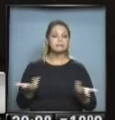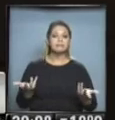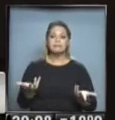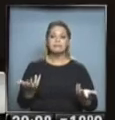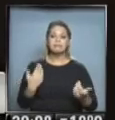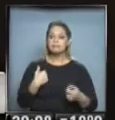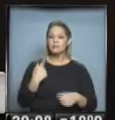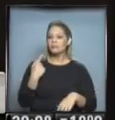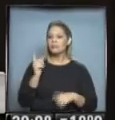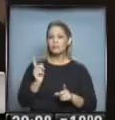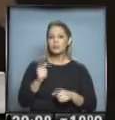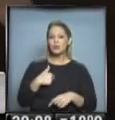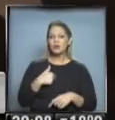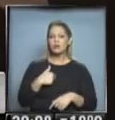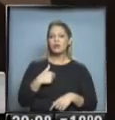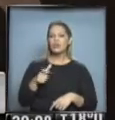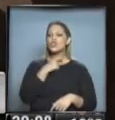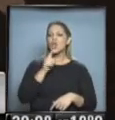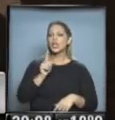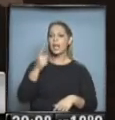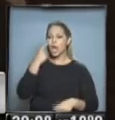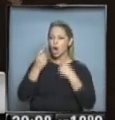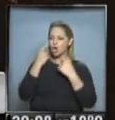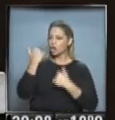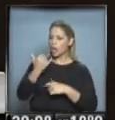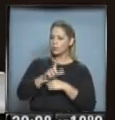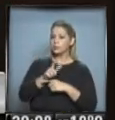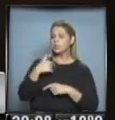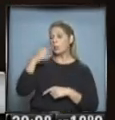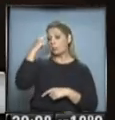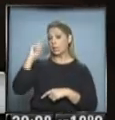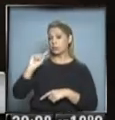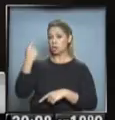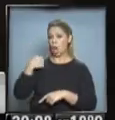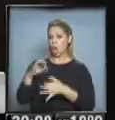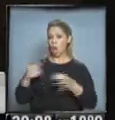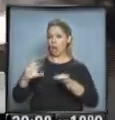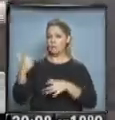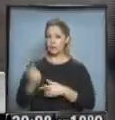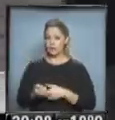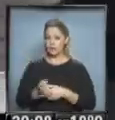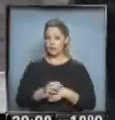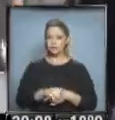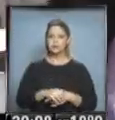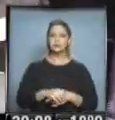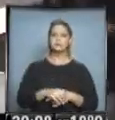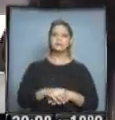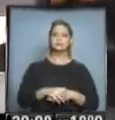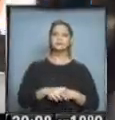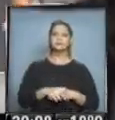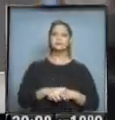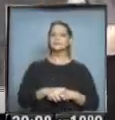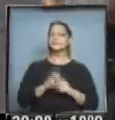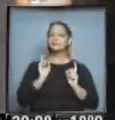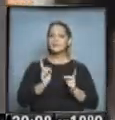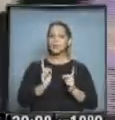Y por lo que pasa siempre. No quieren que haya control, se manejan independientemente. Es como